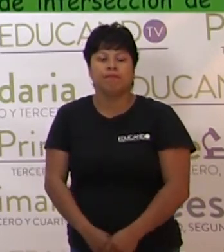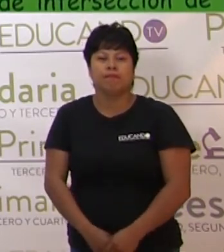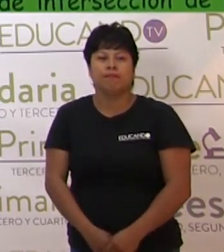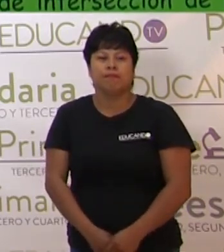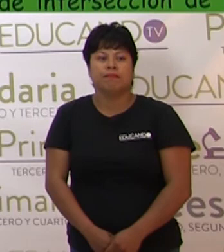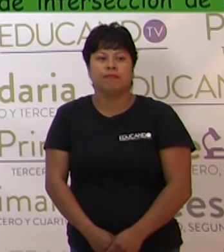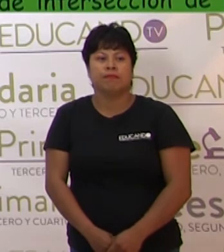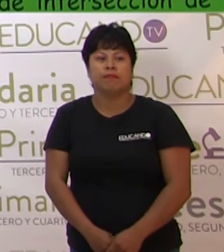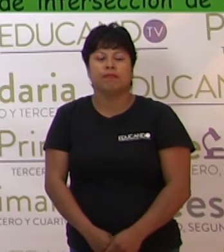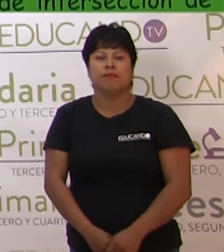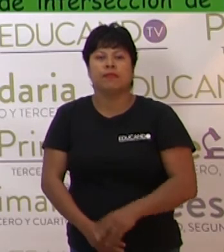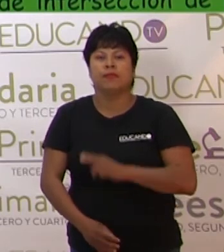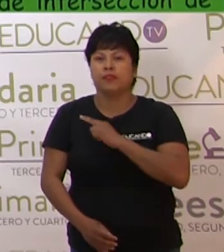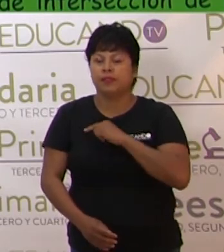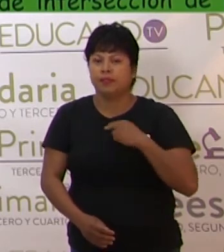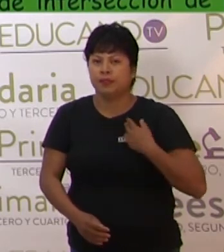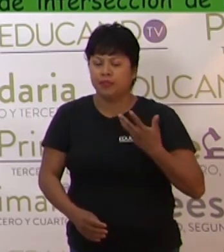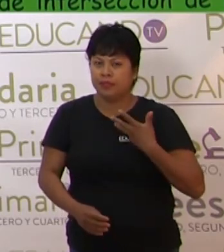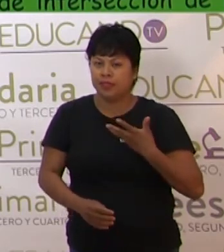entonces tenemos